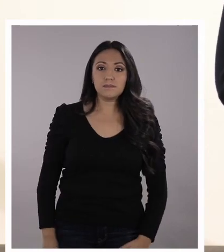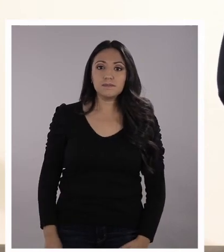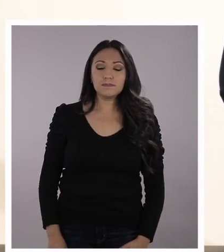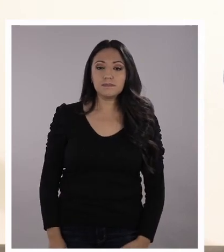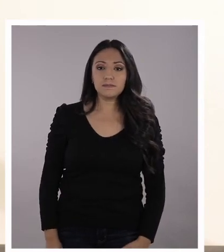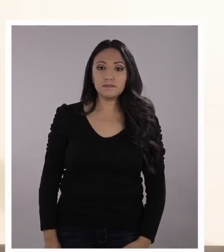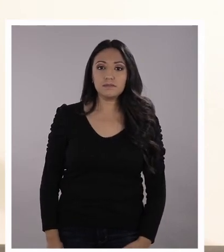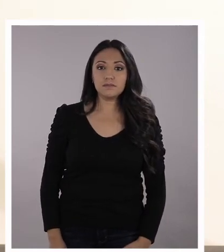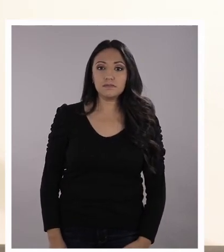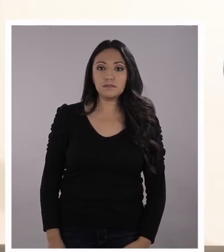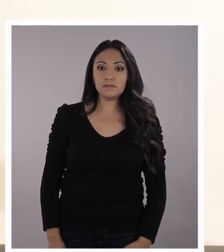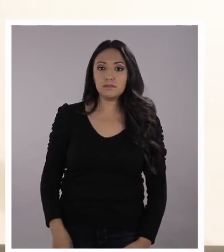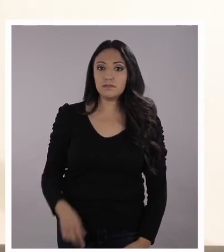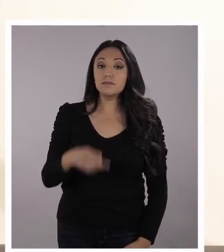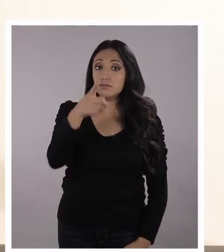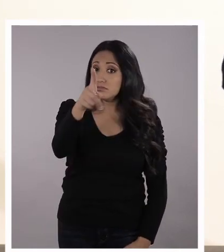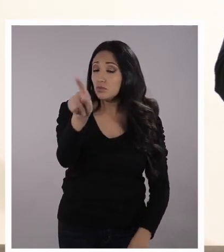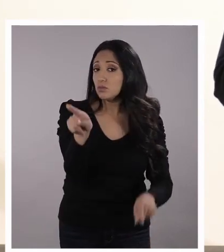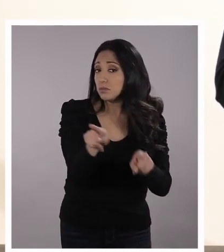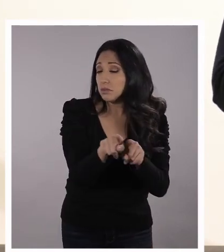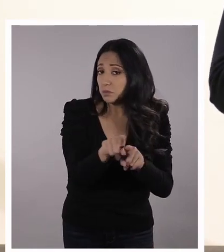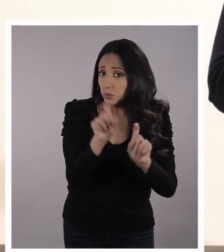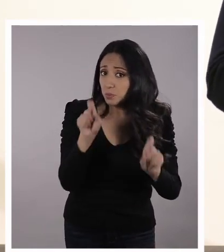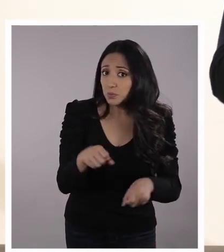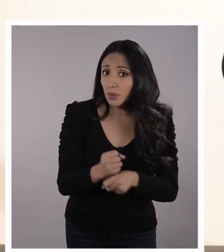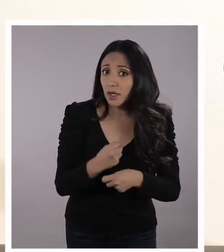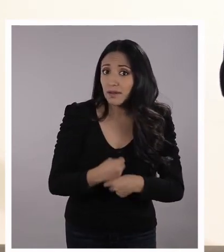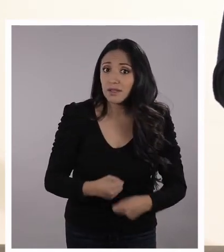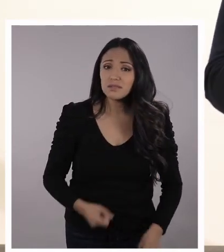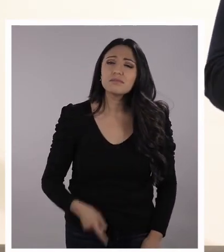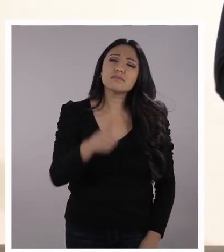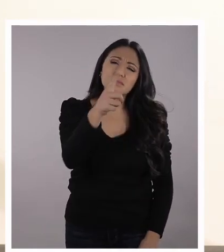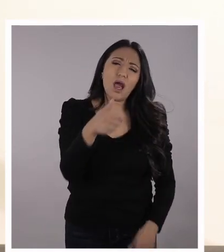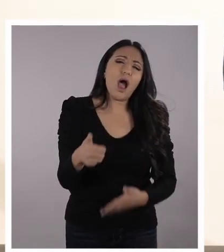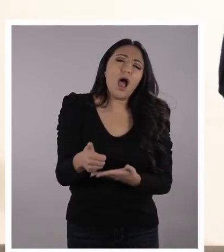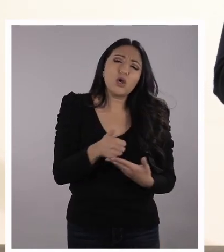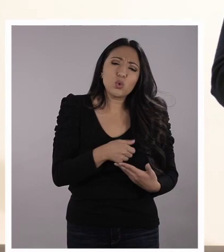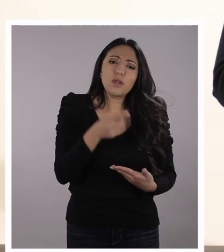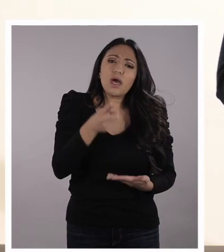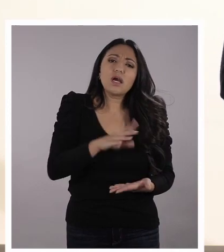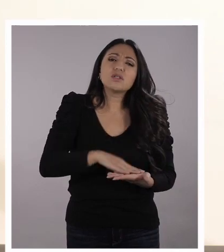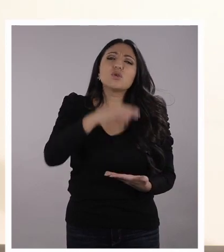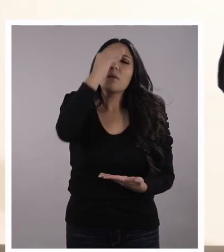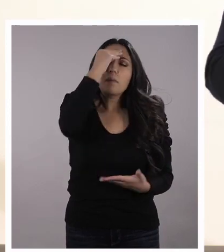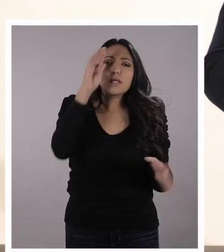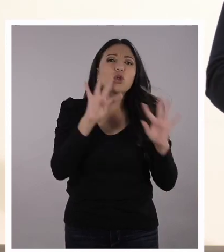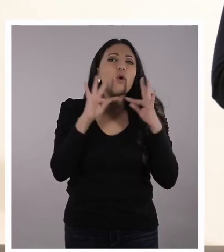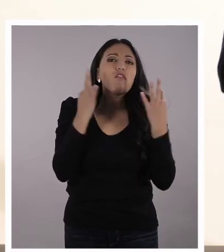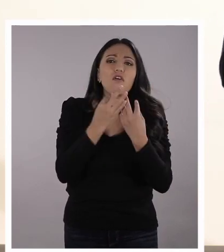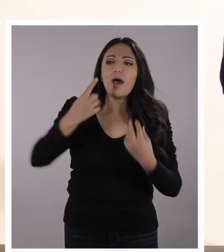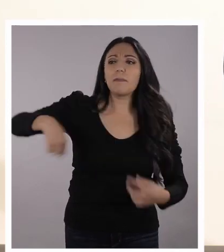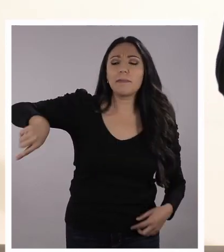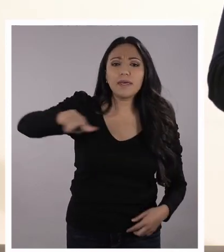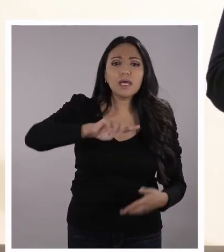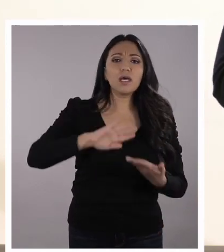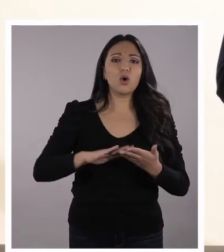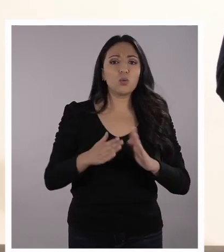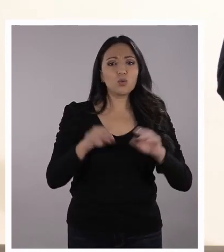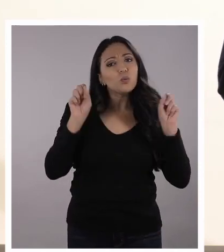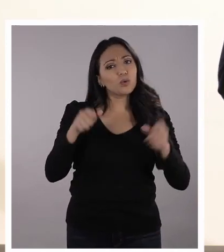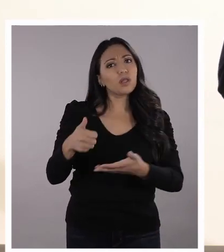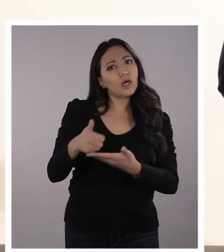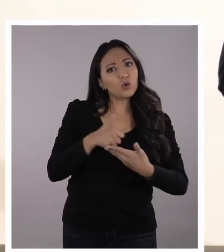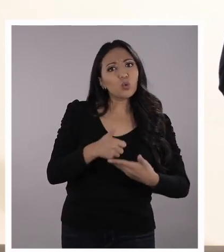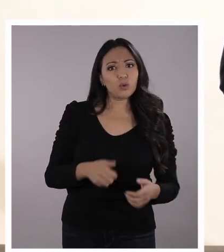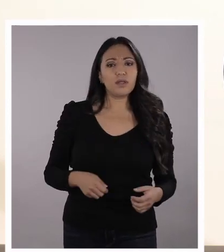acá. Claro. Deme usted en su casa puede hacer lo mismo. Pida ayuda. Estos aprendizajes son familiares, son comunitarios y les va a ir